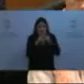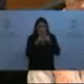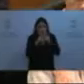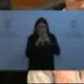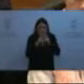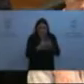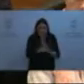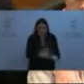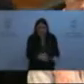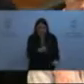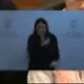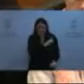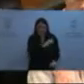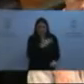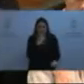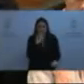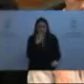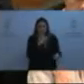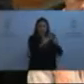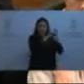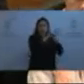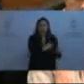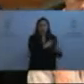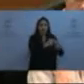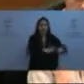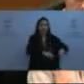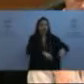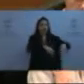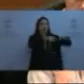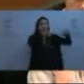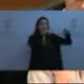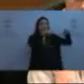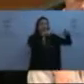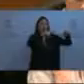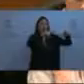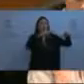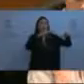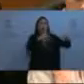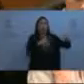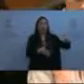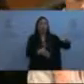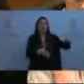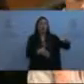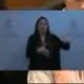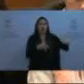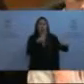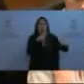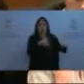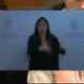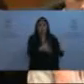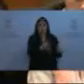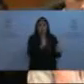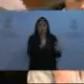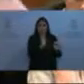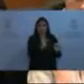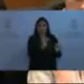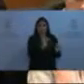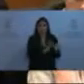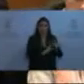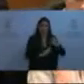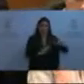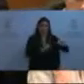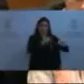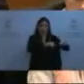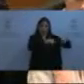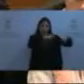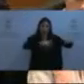Mire, la capilla de la Cadellada no está en pie por casualidad, aunque si fuera por ustedes, me imagino que ya no estaría en pie. Está en pie porque, cuando ya se toma la decisión de hacer ahí el